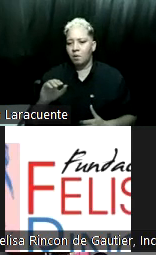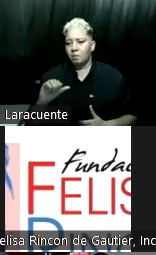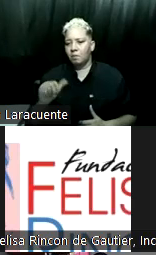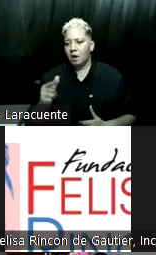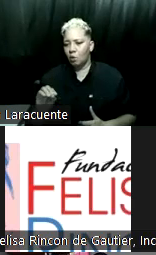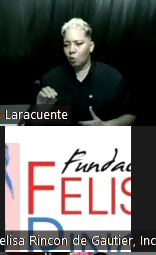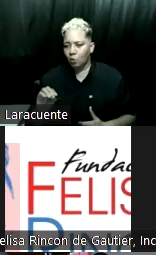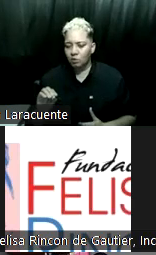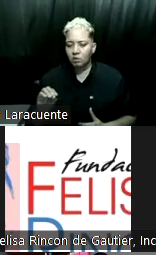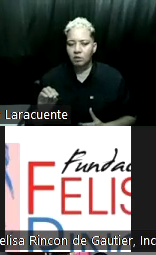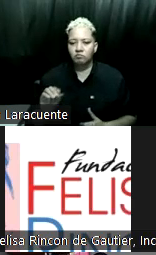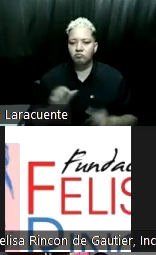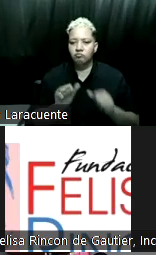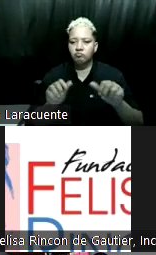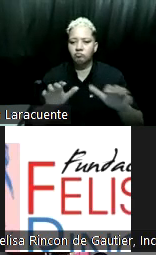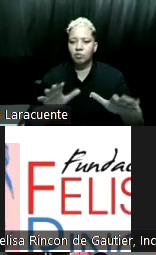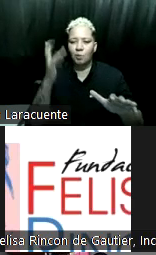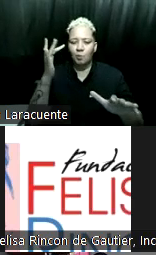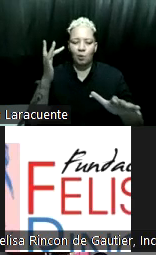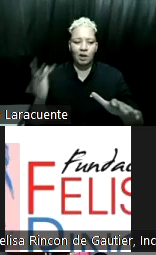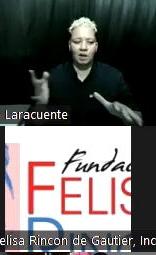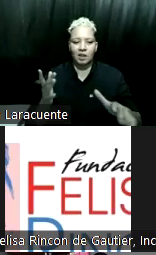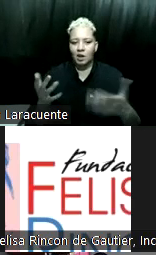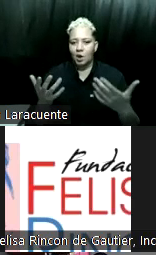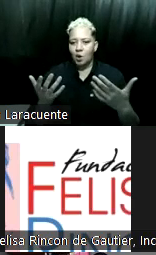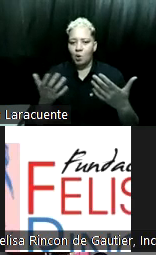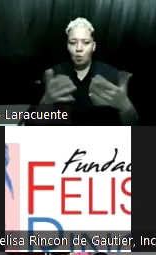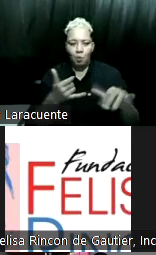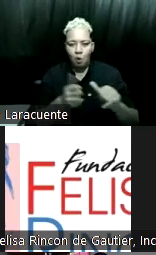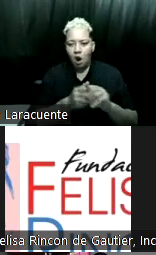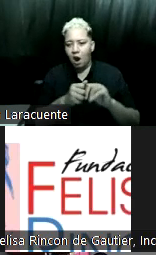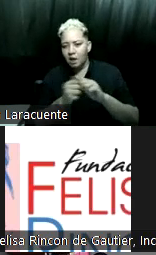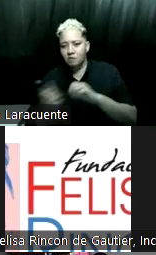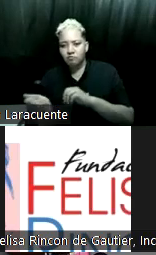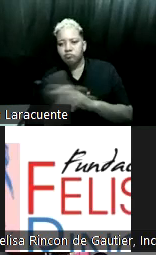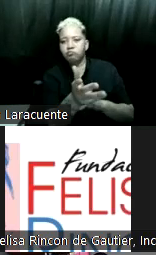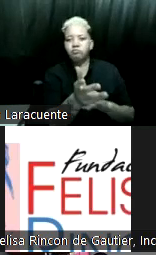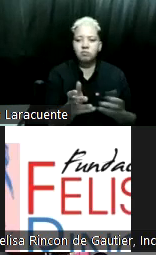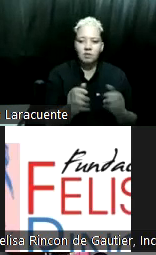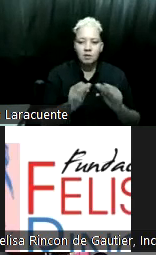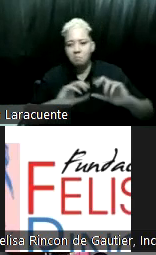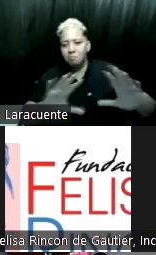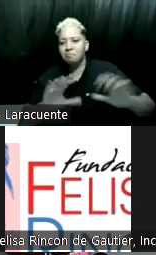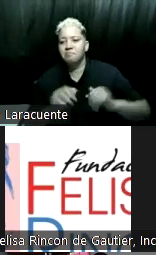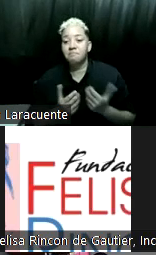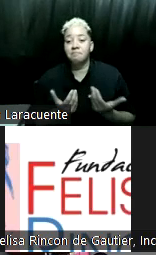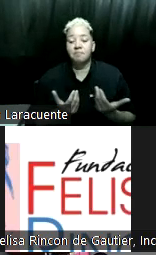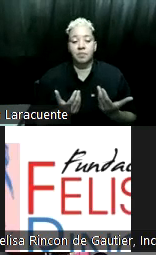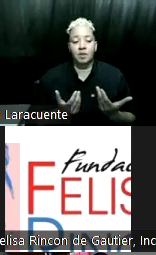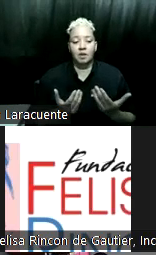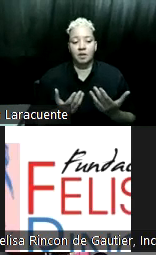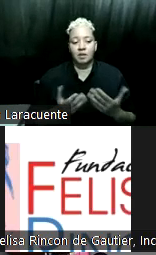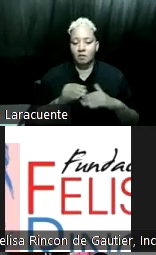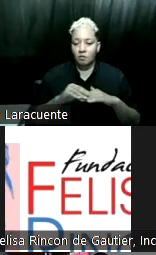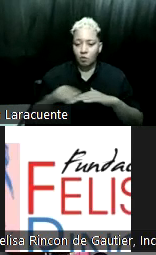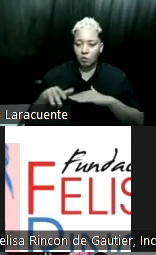manera, pues obviamente de jugar y sus pases. Mucho se ha hablado de la influencia